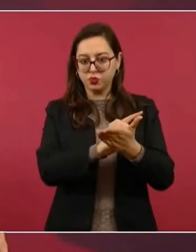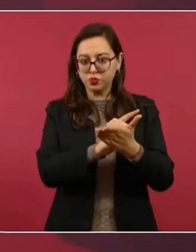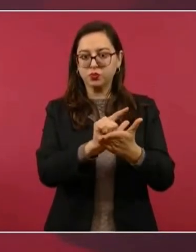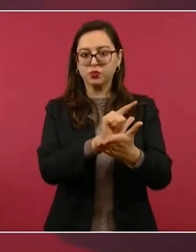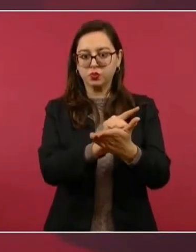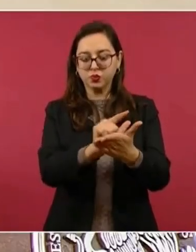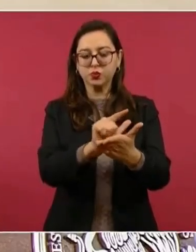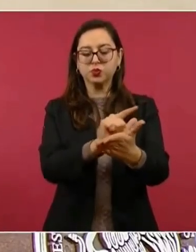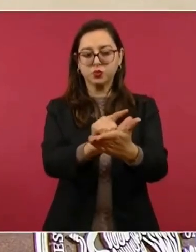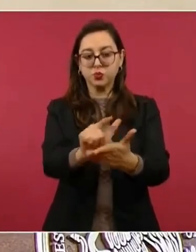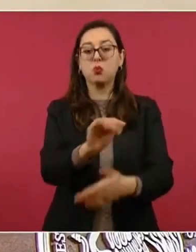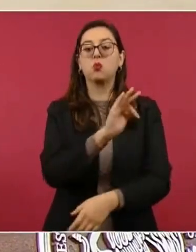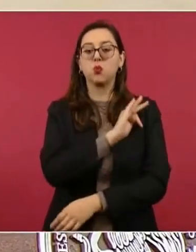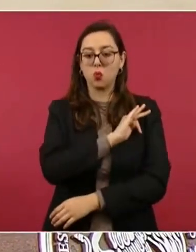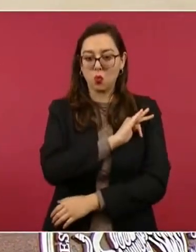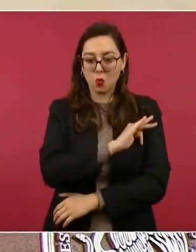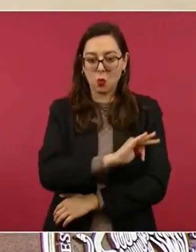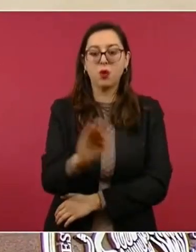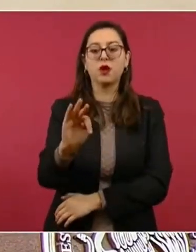hay